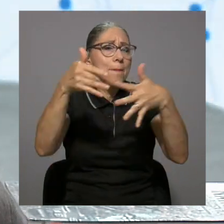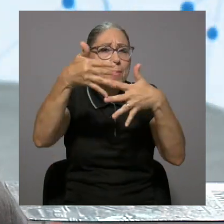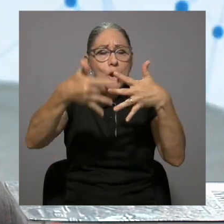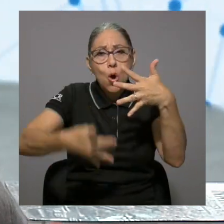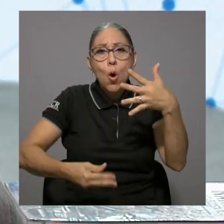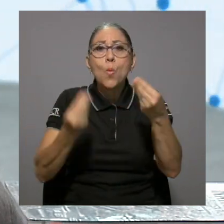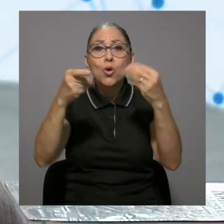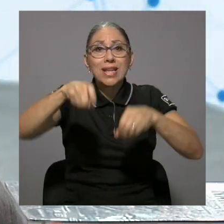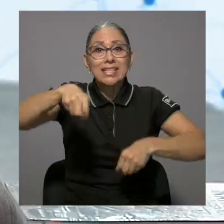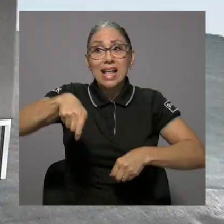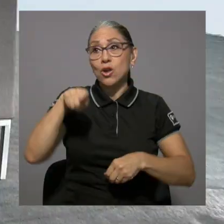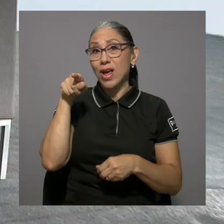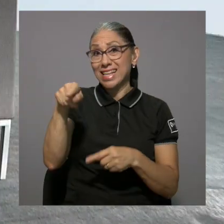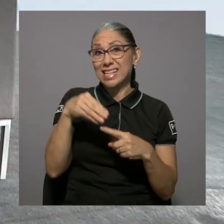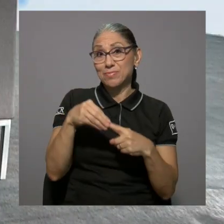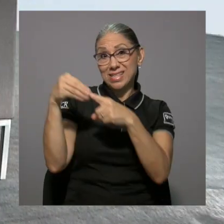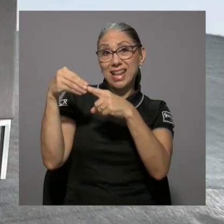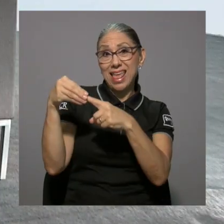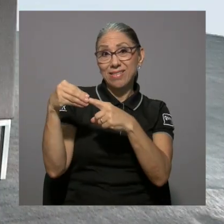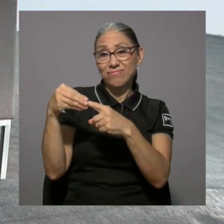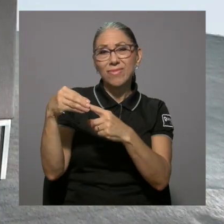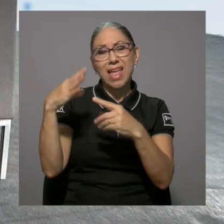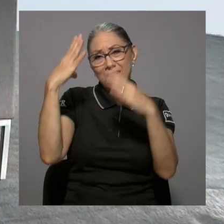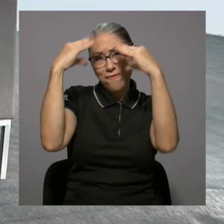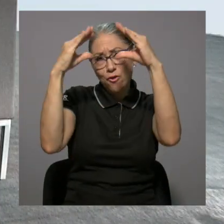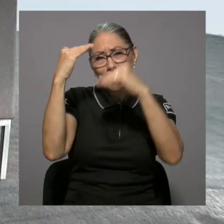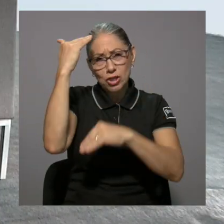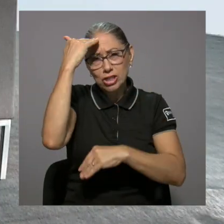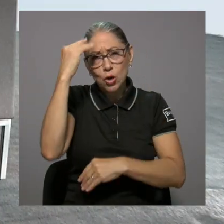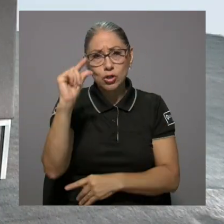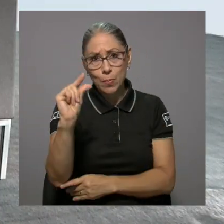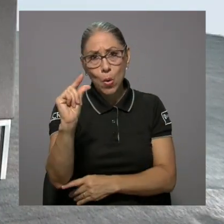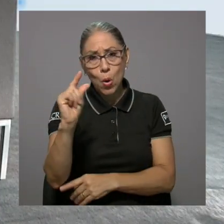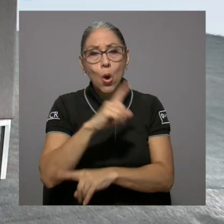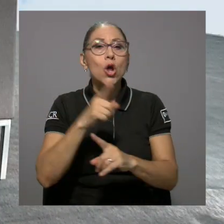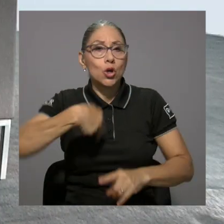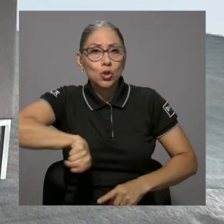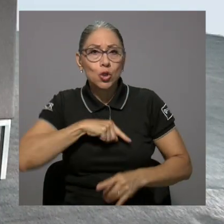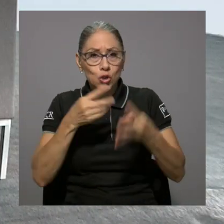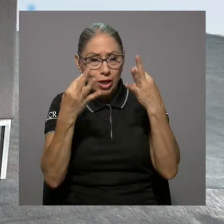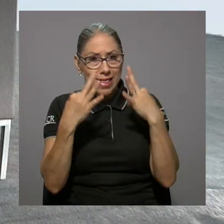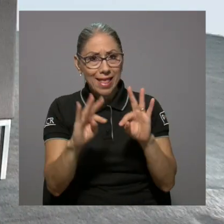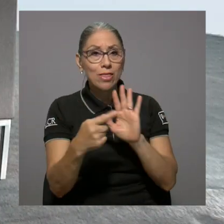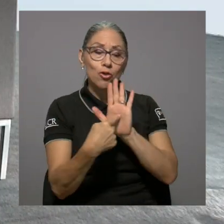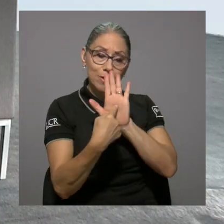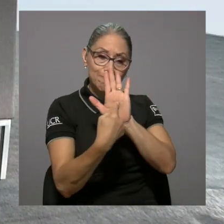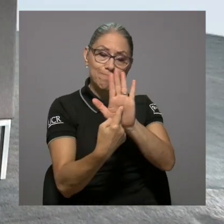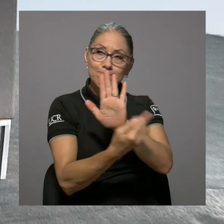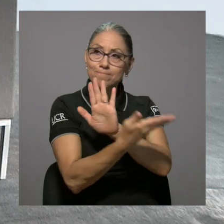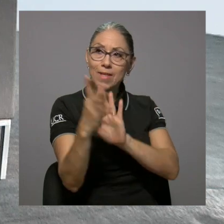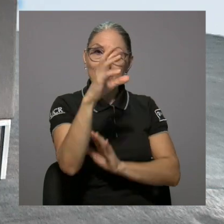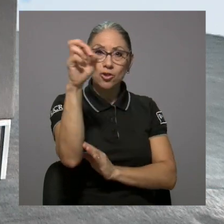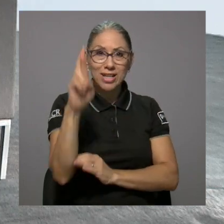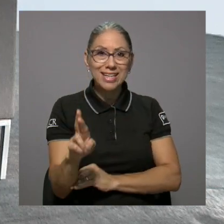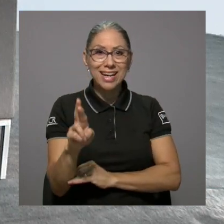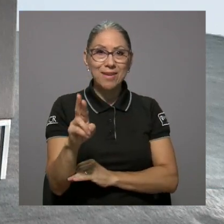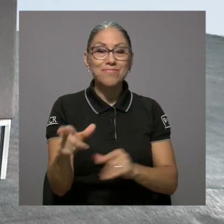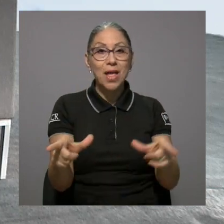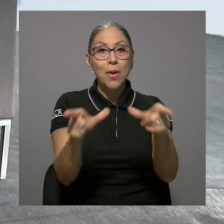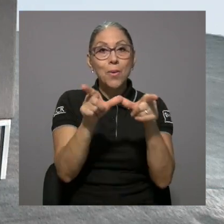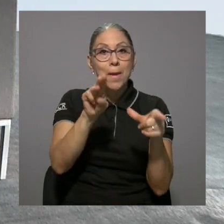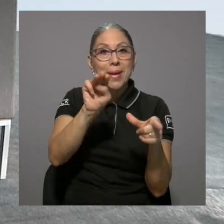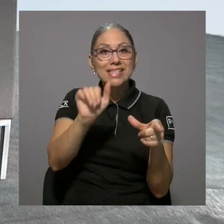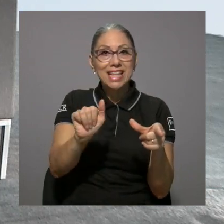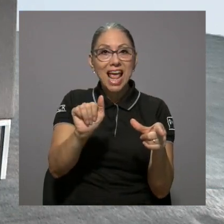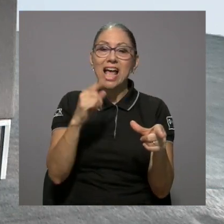profesión que se conoce poco y que, estamos tratando de poner en el mapa, y en Costa Rica la maestría solo en la Universidad